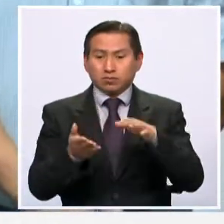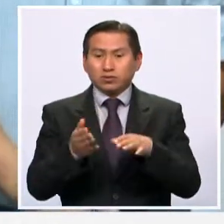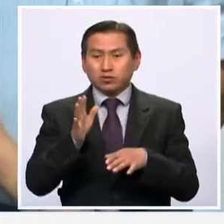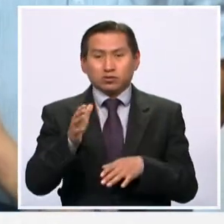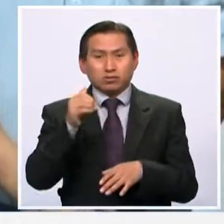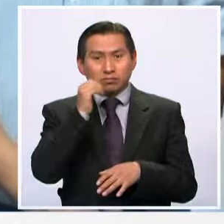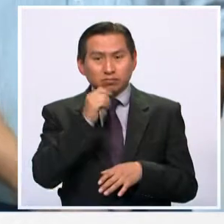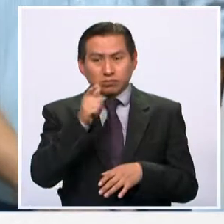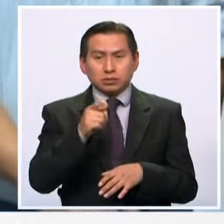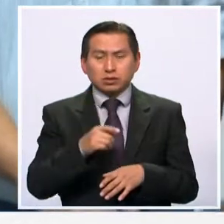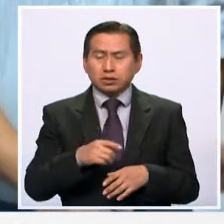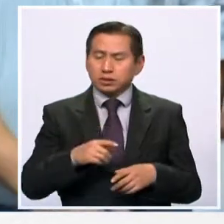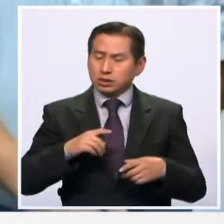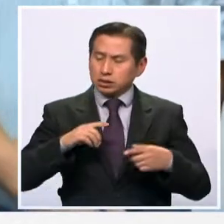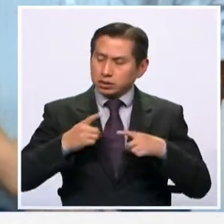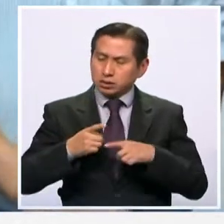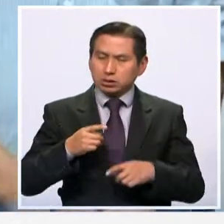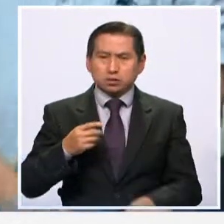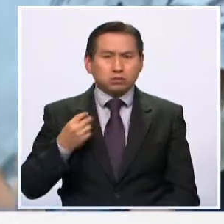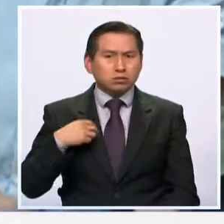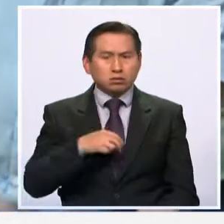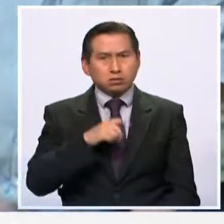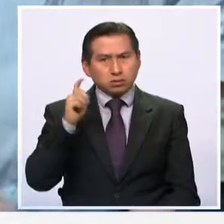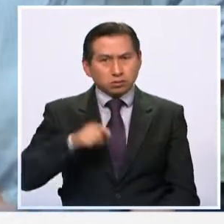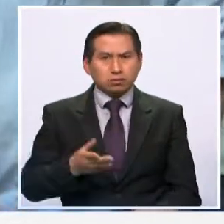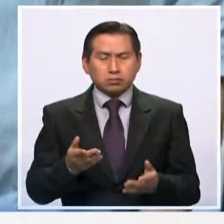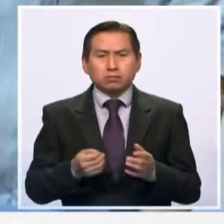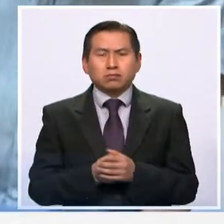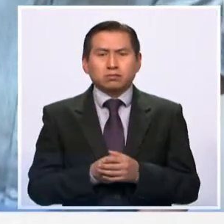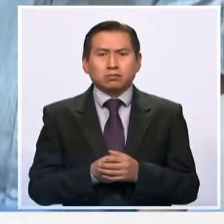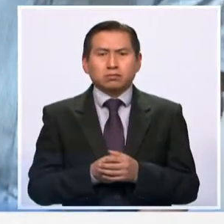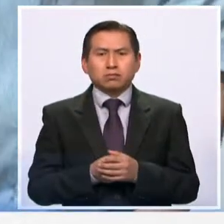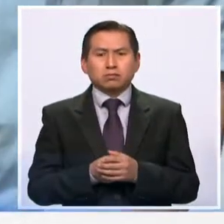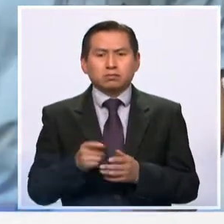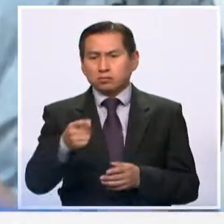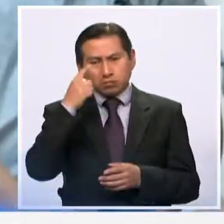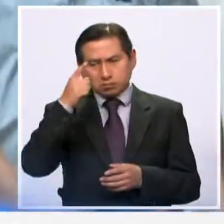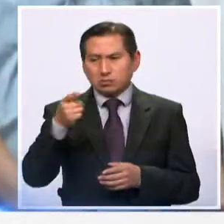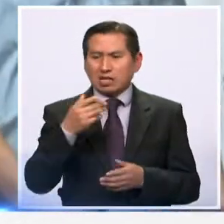realmente nos duela como nos duele a nosotros. Que no sea en vano,